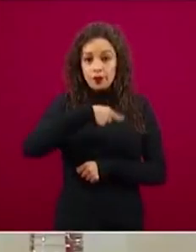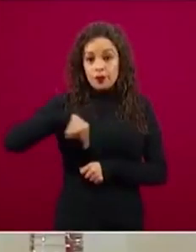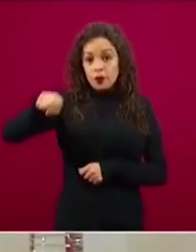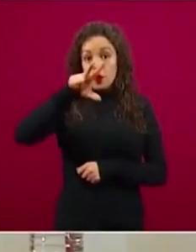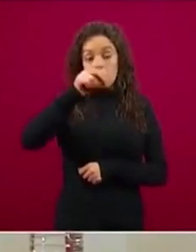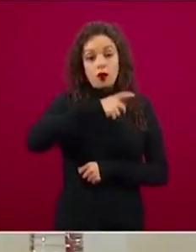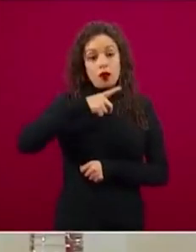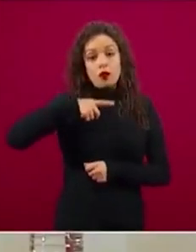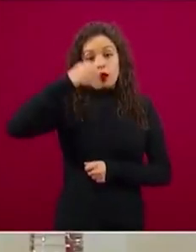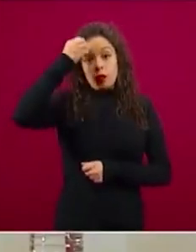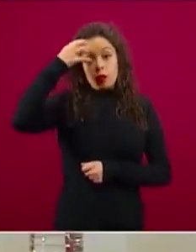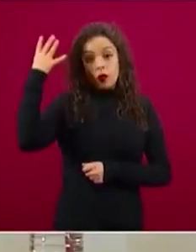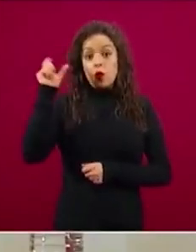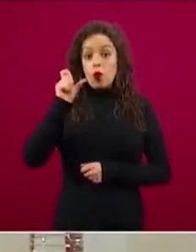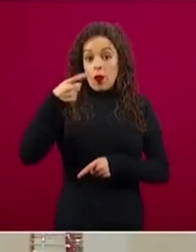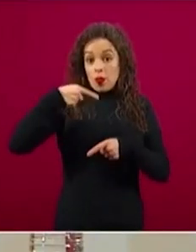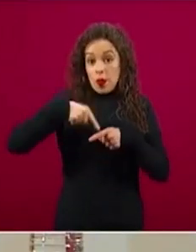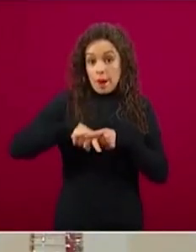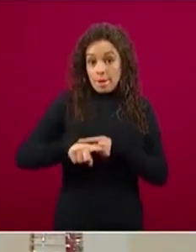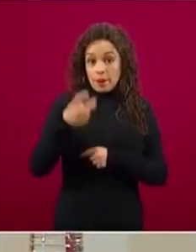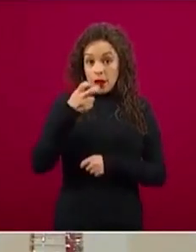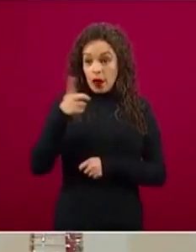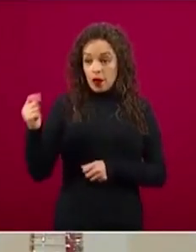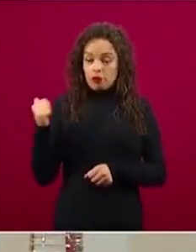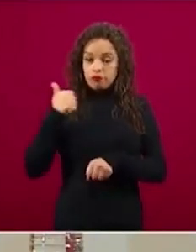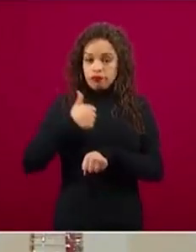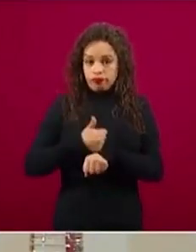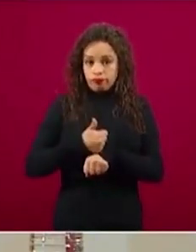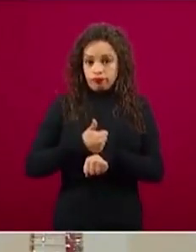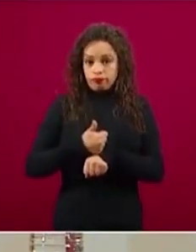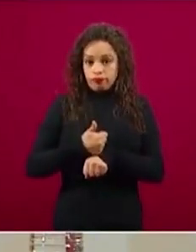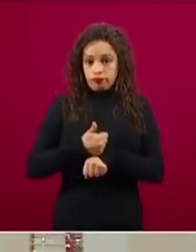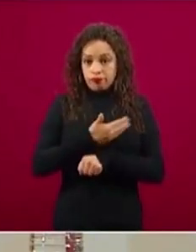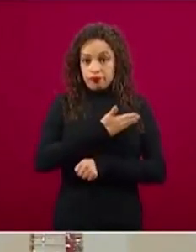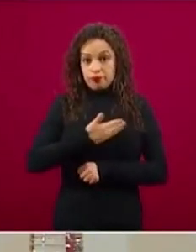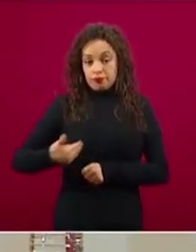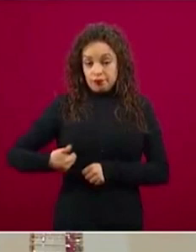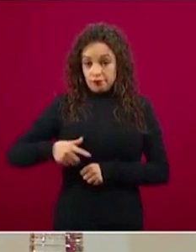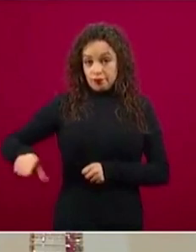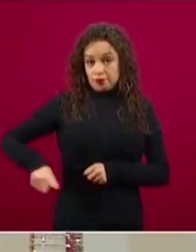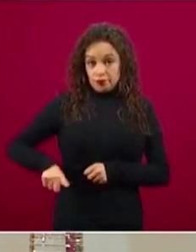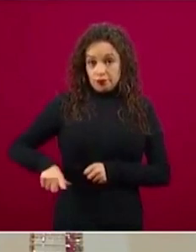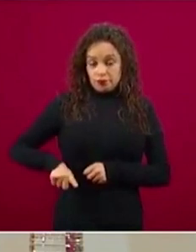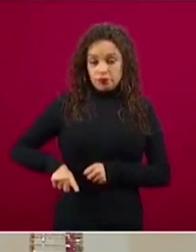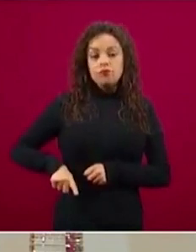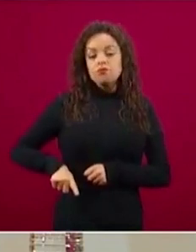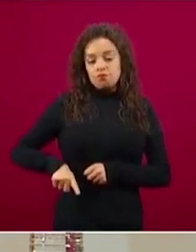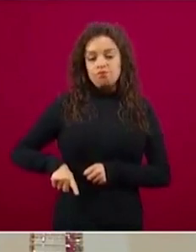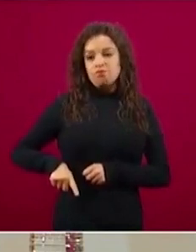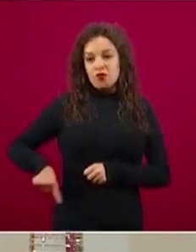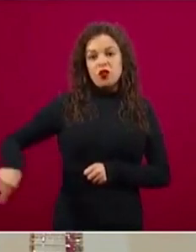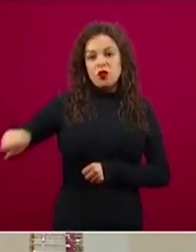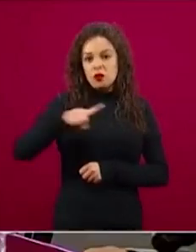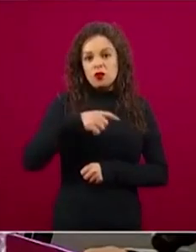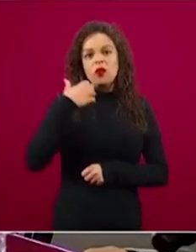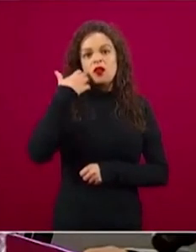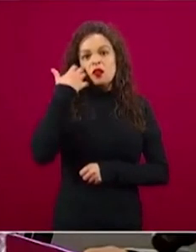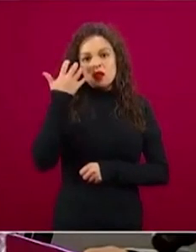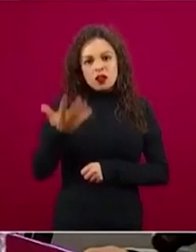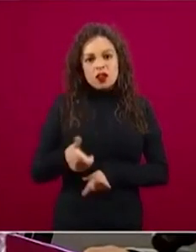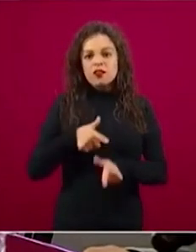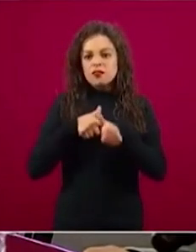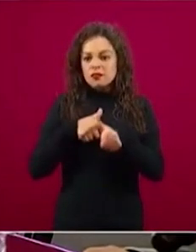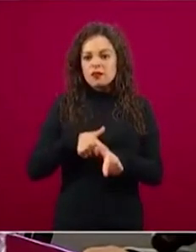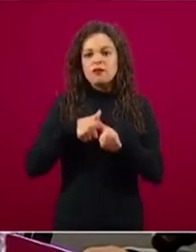Desde que empezó este periodo de gobierno estamos empeñados en transformar el Sistema Nacional de Salud porque hemos reconocido,